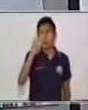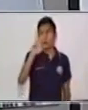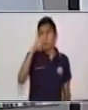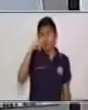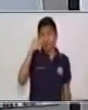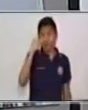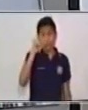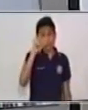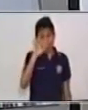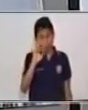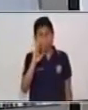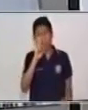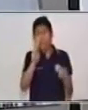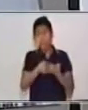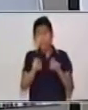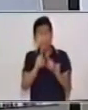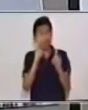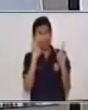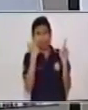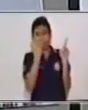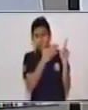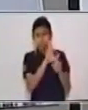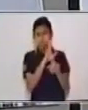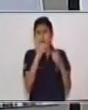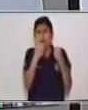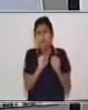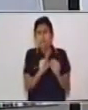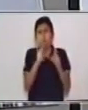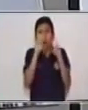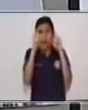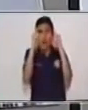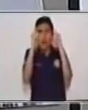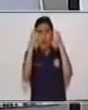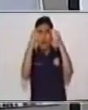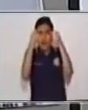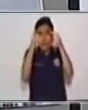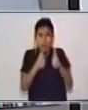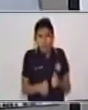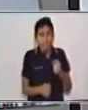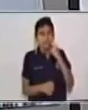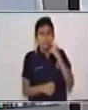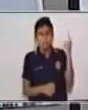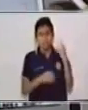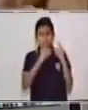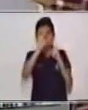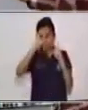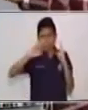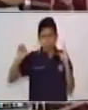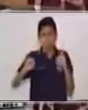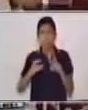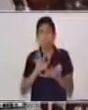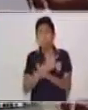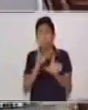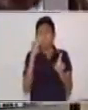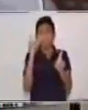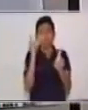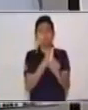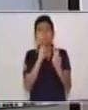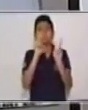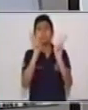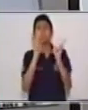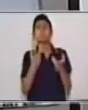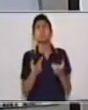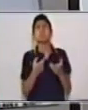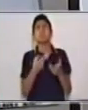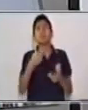Perfecto. Encontramos el sujeto y realizamos ese análisis dentro del sujeto. Ahora adentrémonos en lo que es